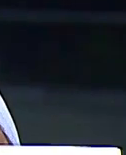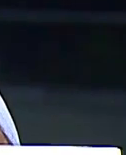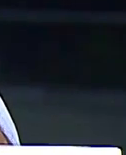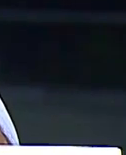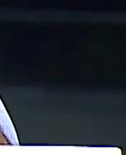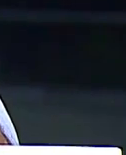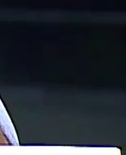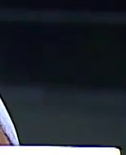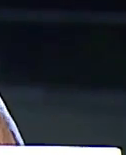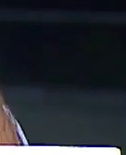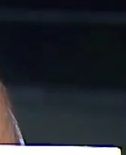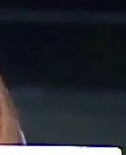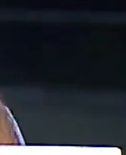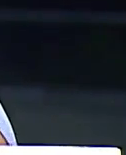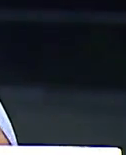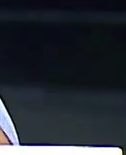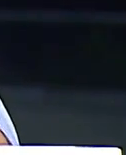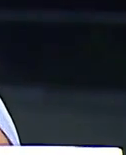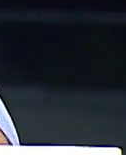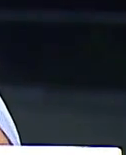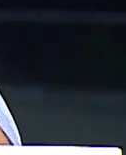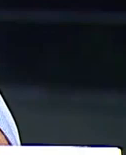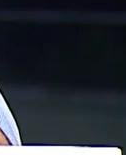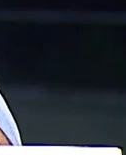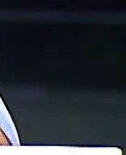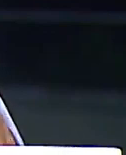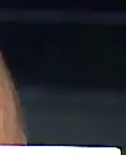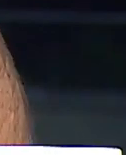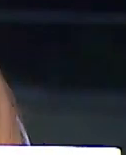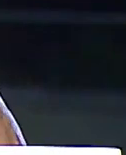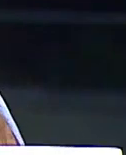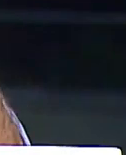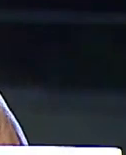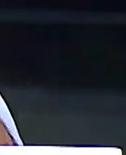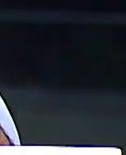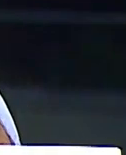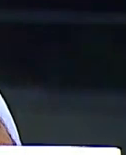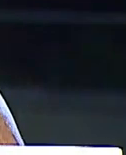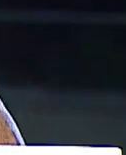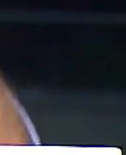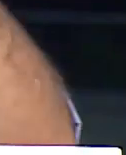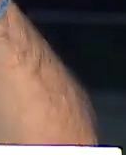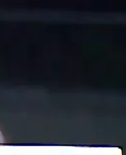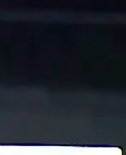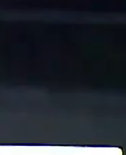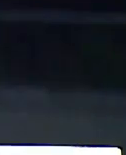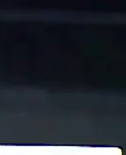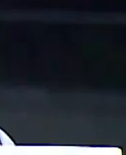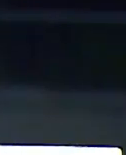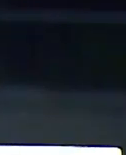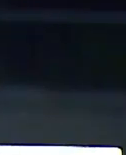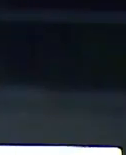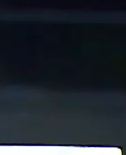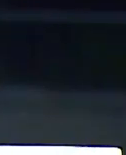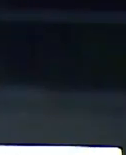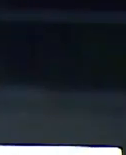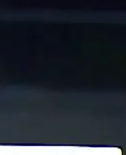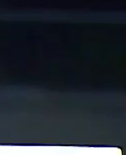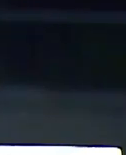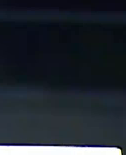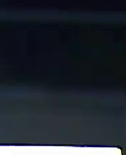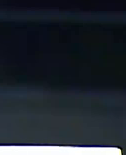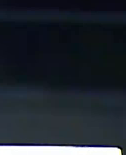obligaciones urbanísticas, porque realmente los proyectos no están cerrando y hay que bajarlas. Dos, las unidades de actuación urbanística